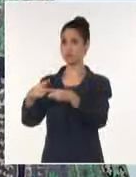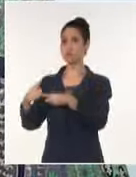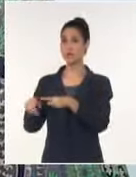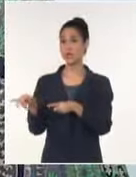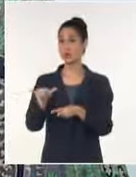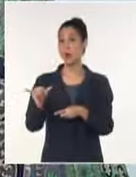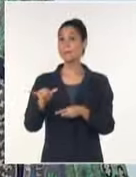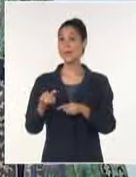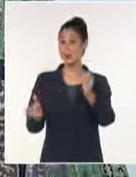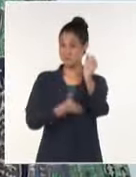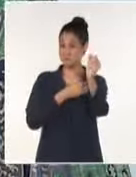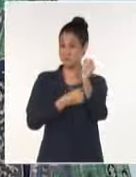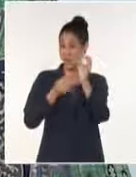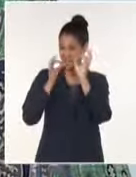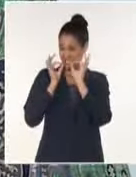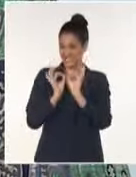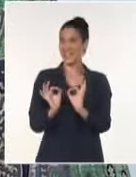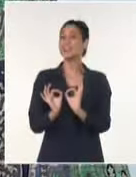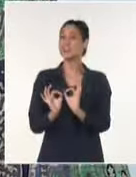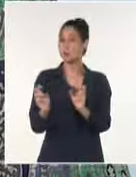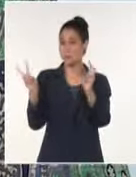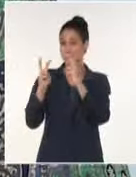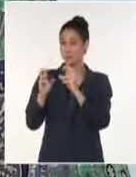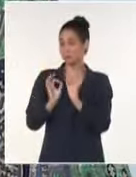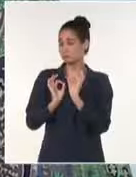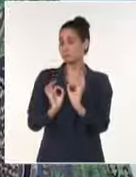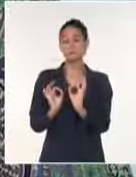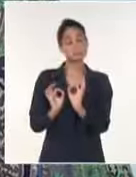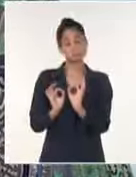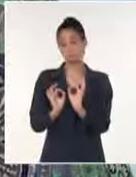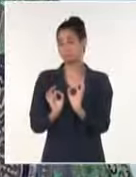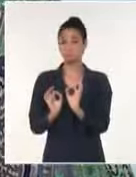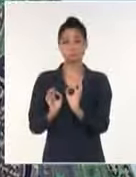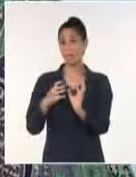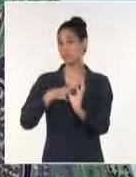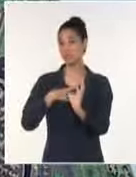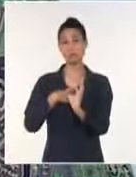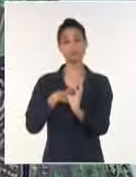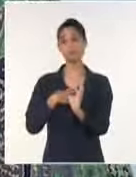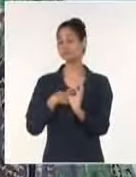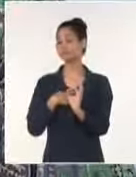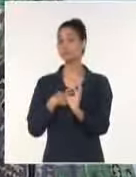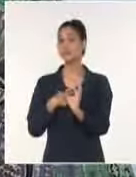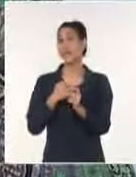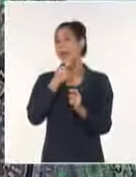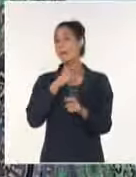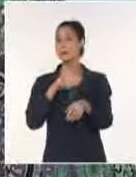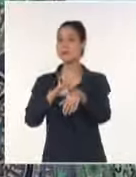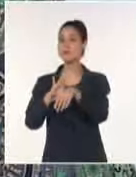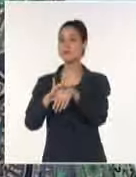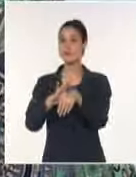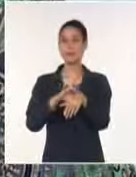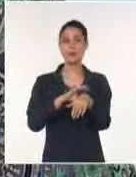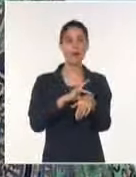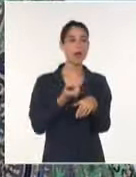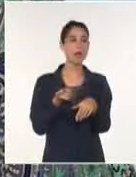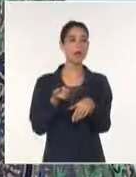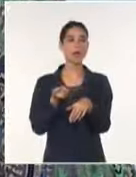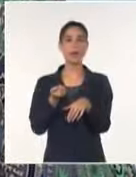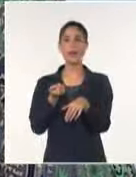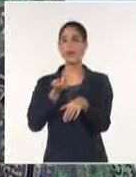una confirmación. Por lo tanto, no podemos afirmar que esas enfermedades causan